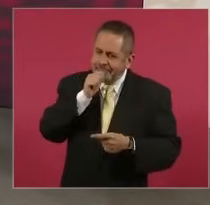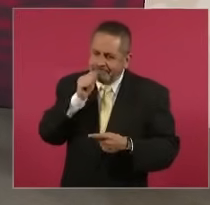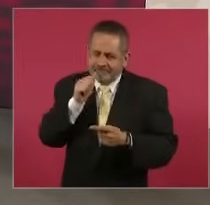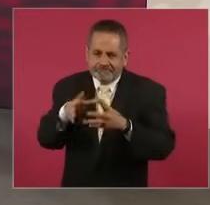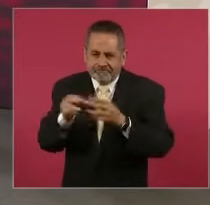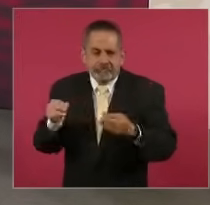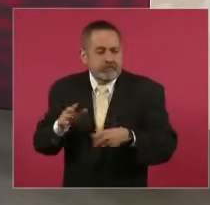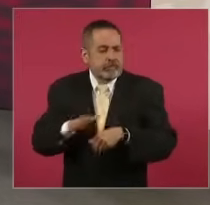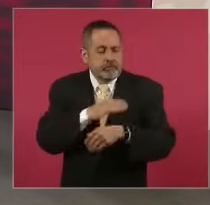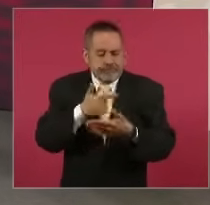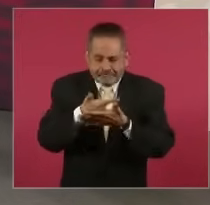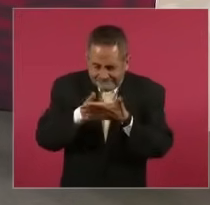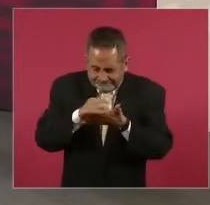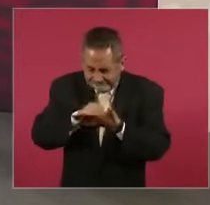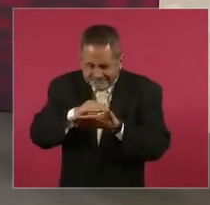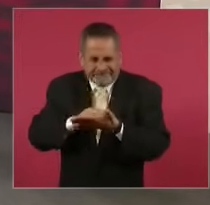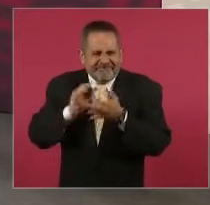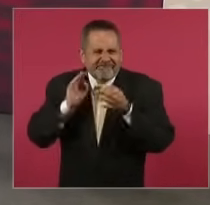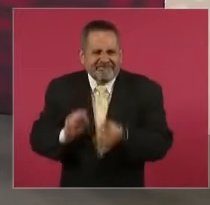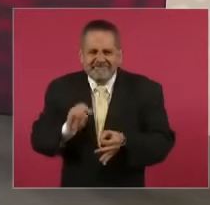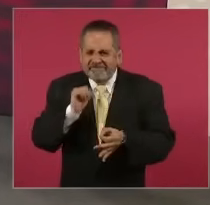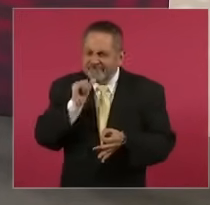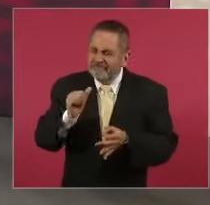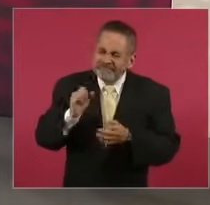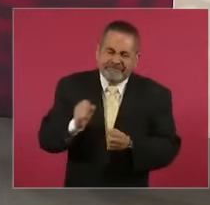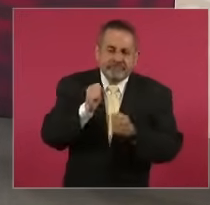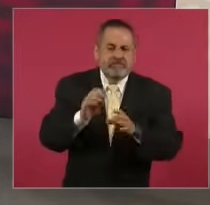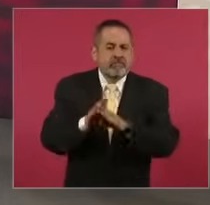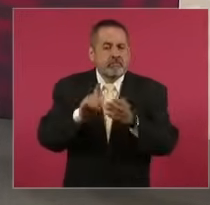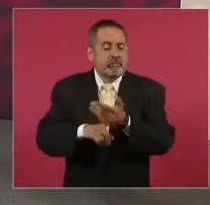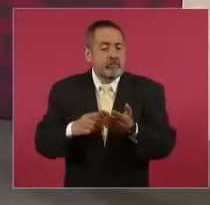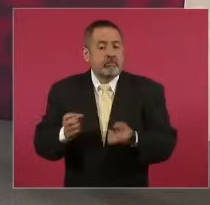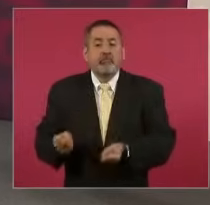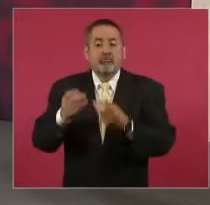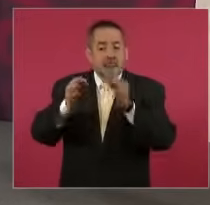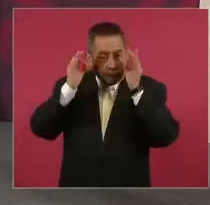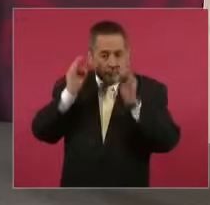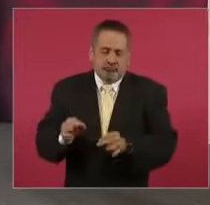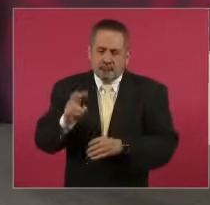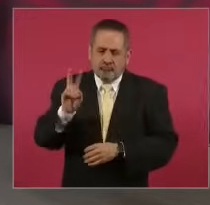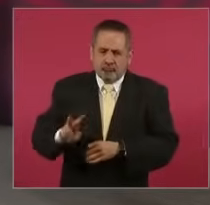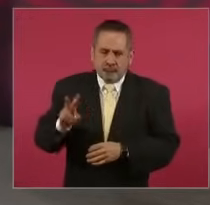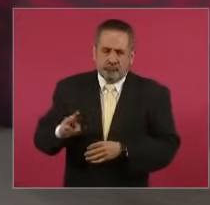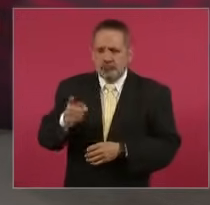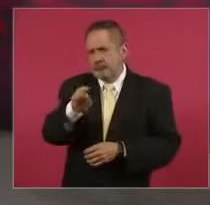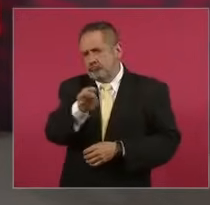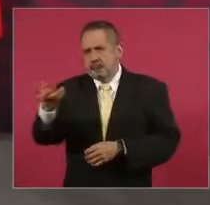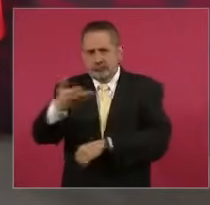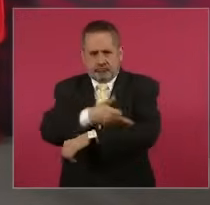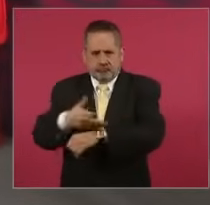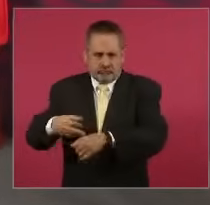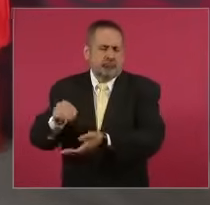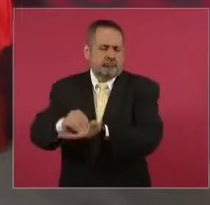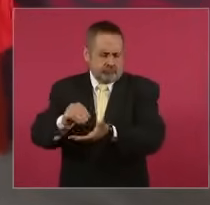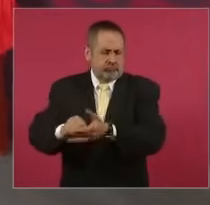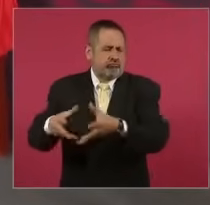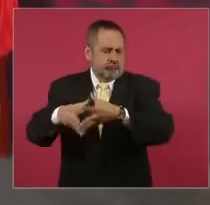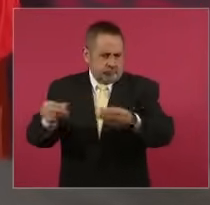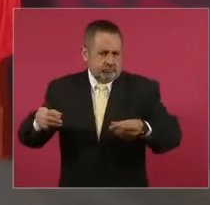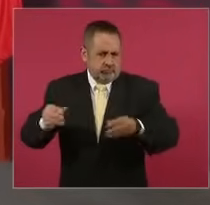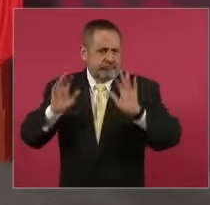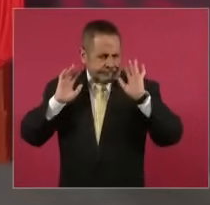no se tienen los datos completos, y cuántos en efecto sus familiares sostienen de que están